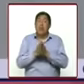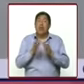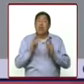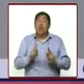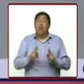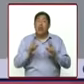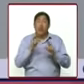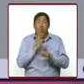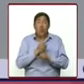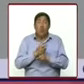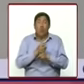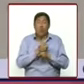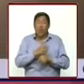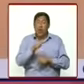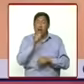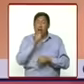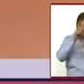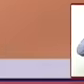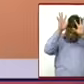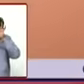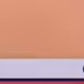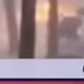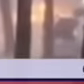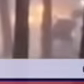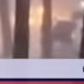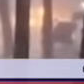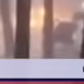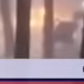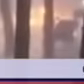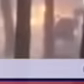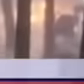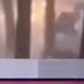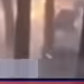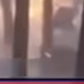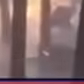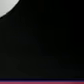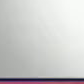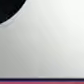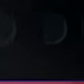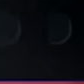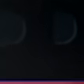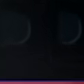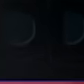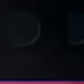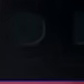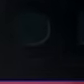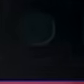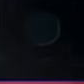precaución, ya que las lluvias continuarán durante este jueves y viernes. News on Demand.